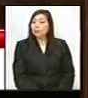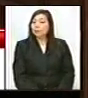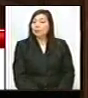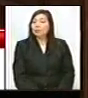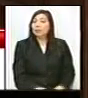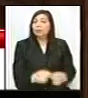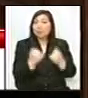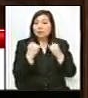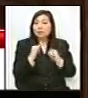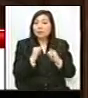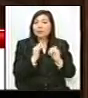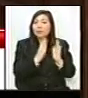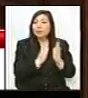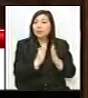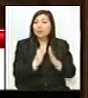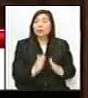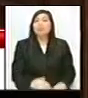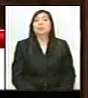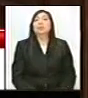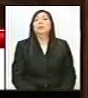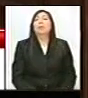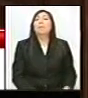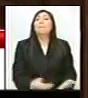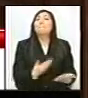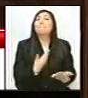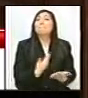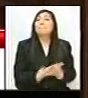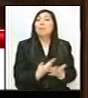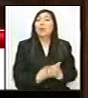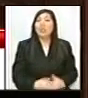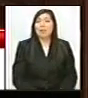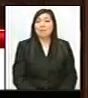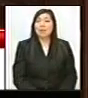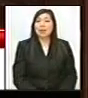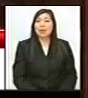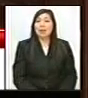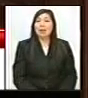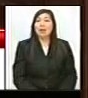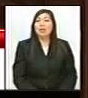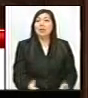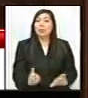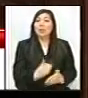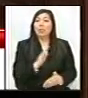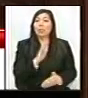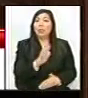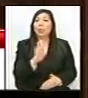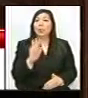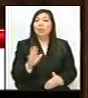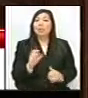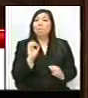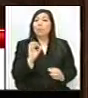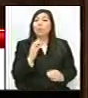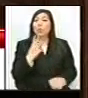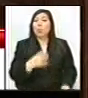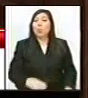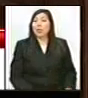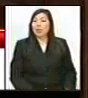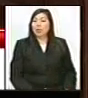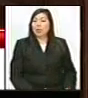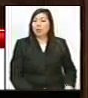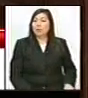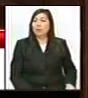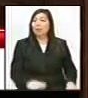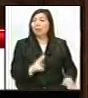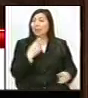al informe de determinación de hechos y de pruebas, específicamente a la página 55, el punto 4, donde se señala